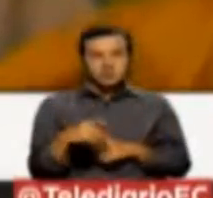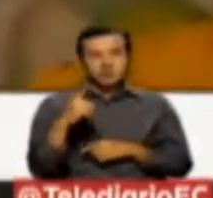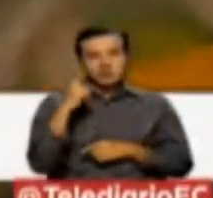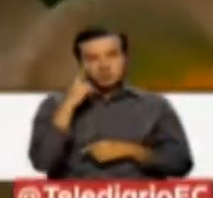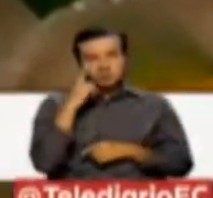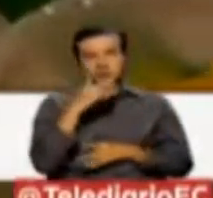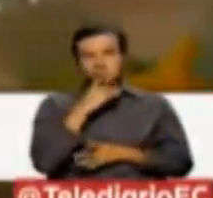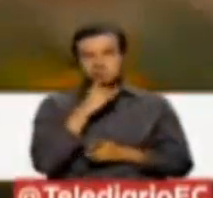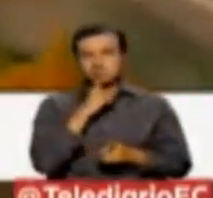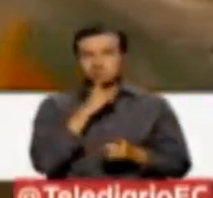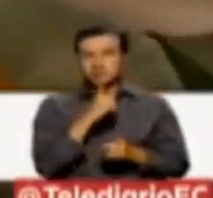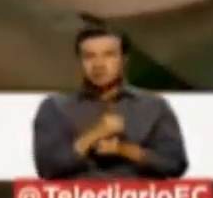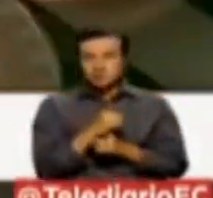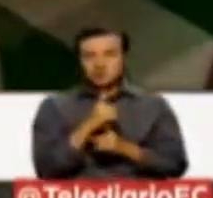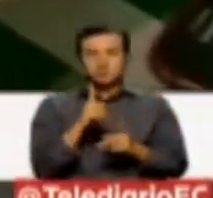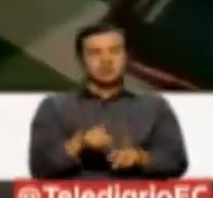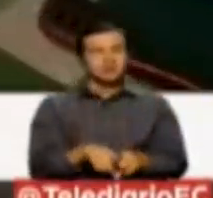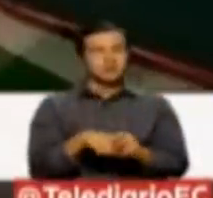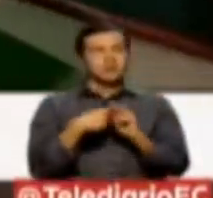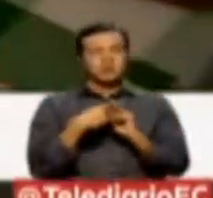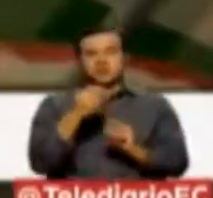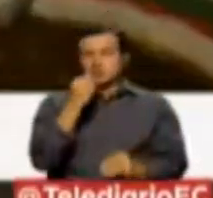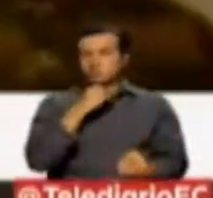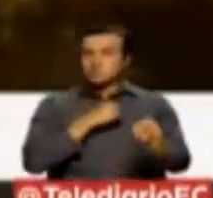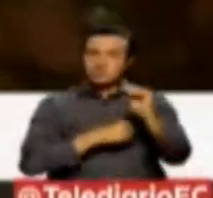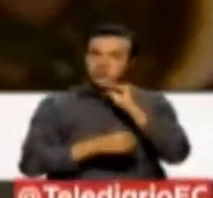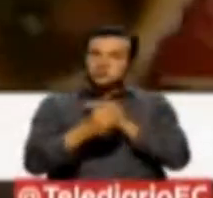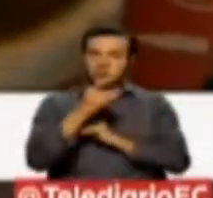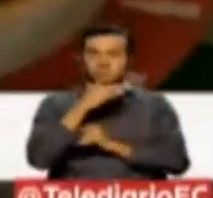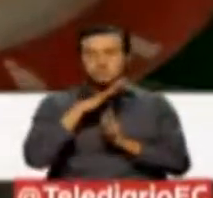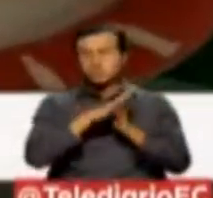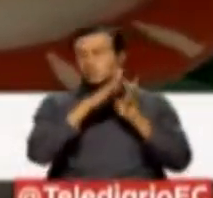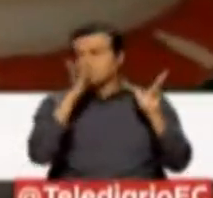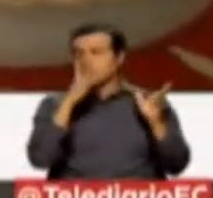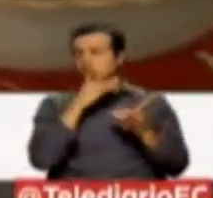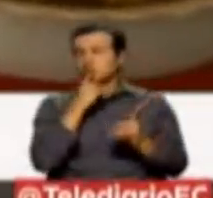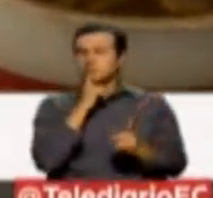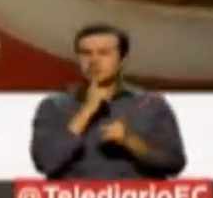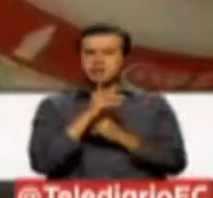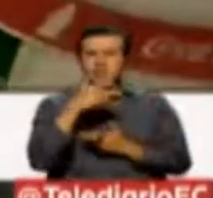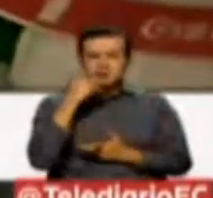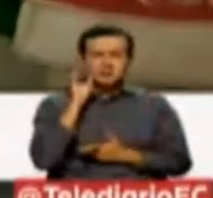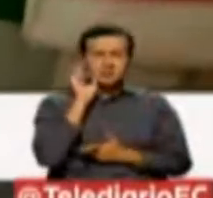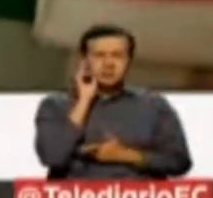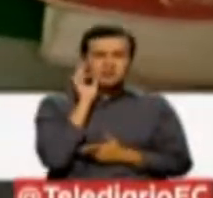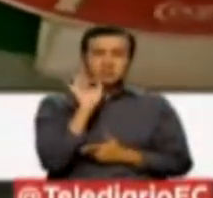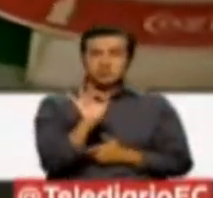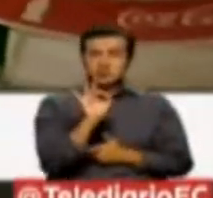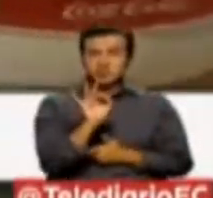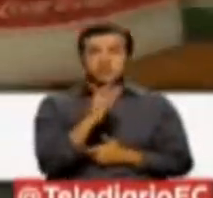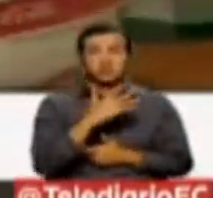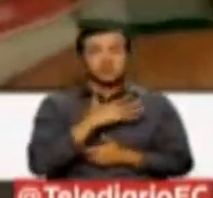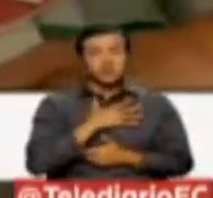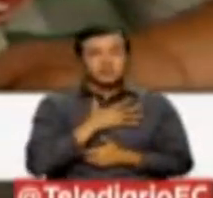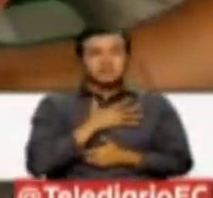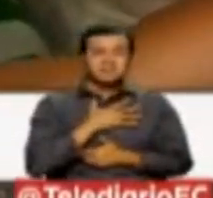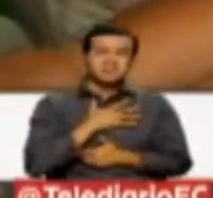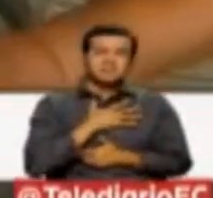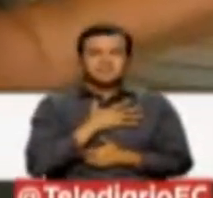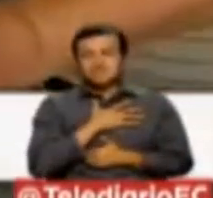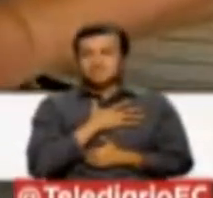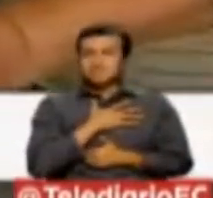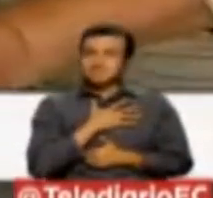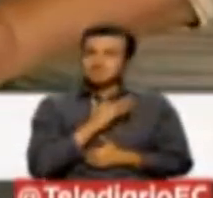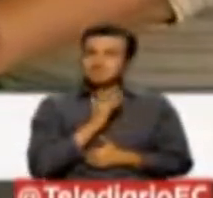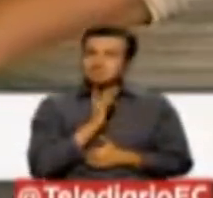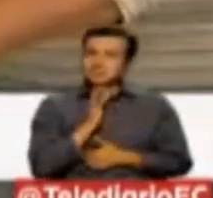tuve el gusto, pues, de empezar a ir y me encantó la sazón, todo, porque yo soy bien...